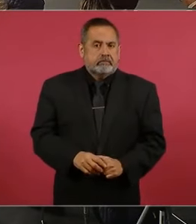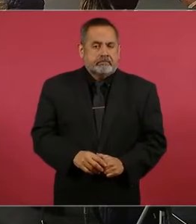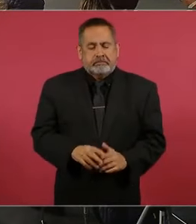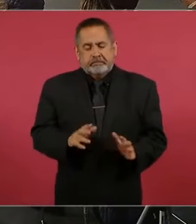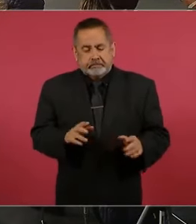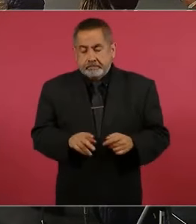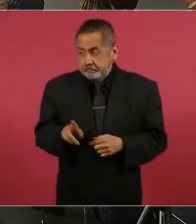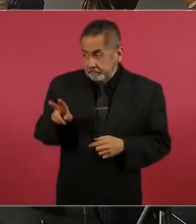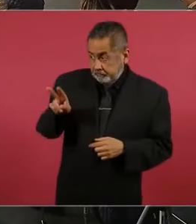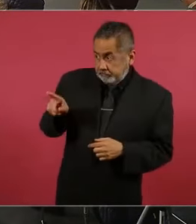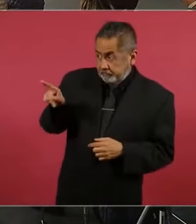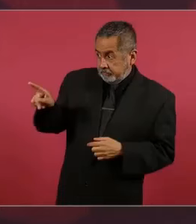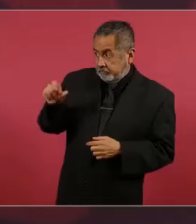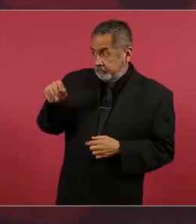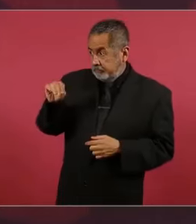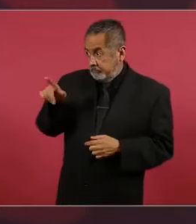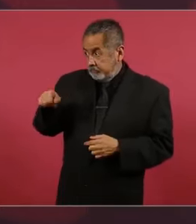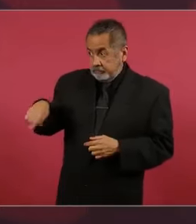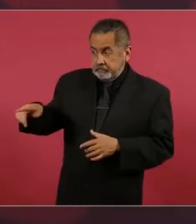Entonces nos ven